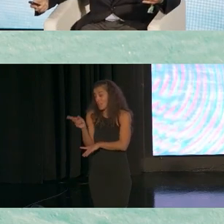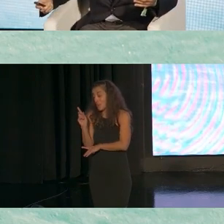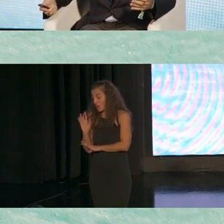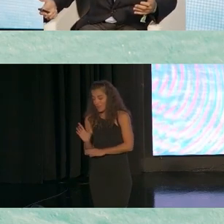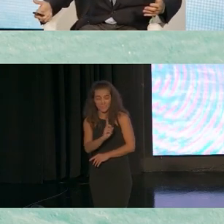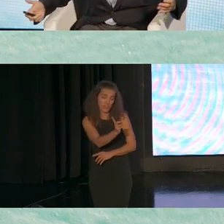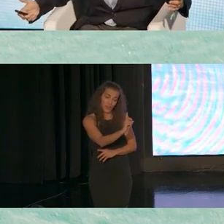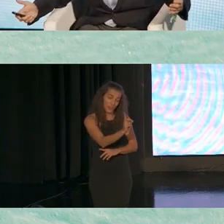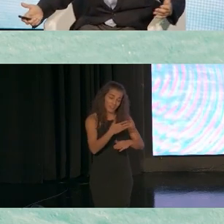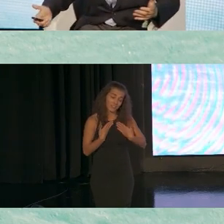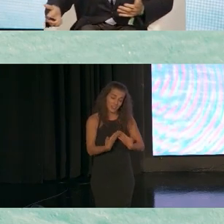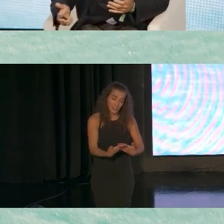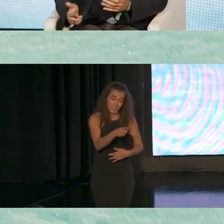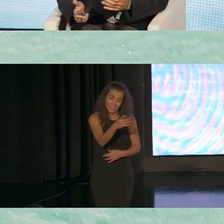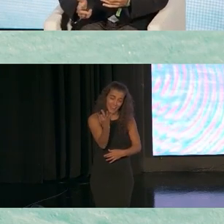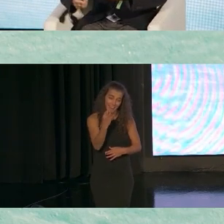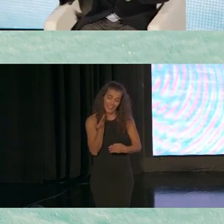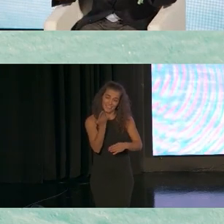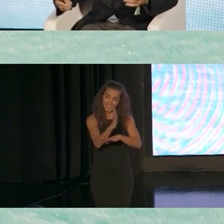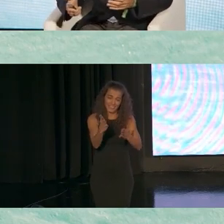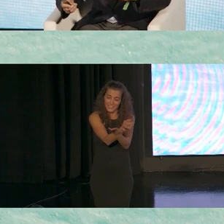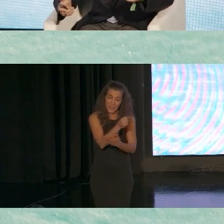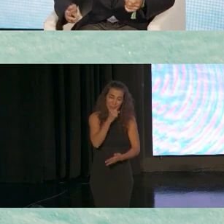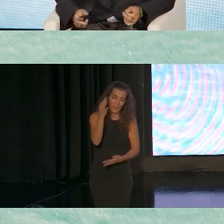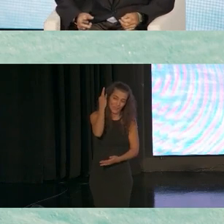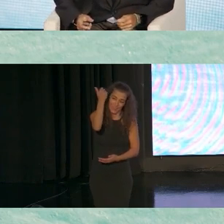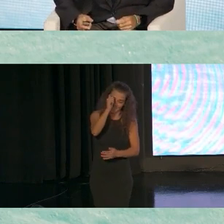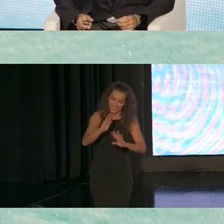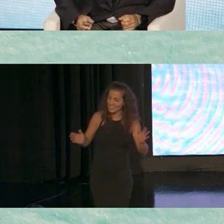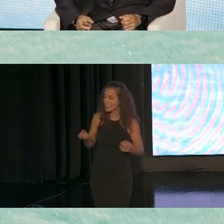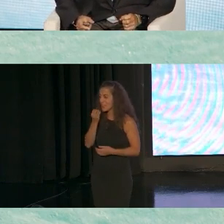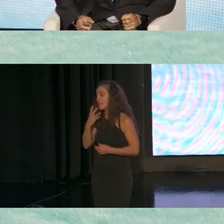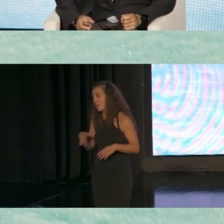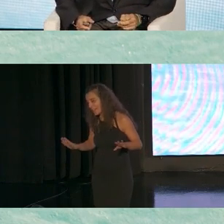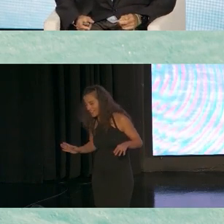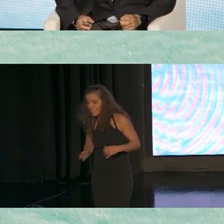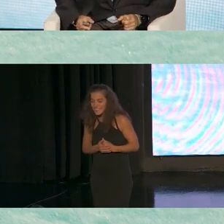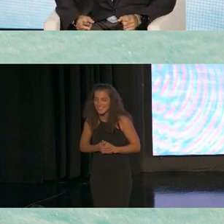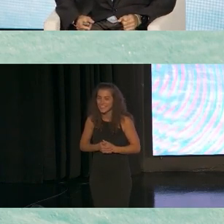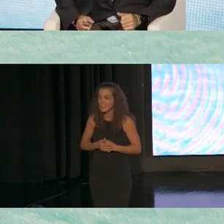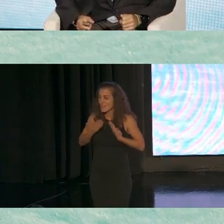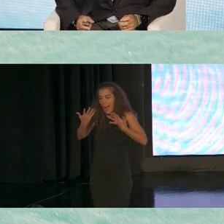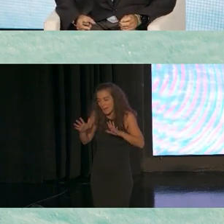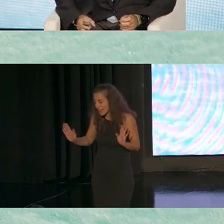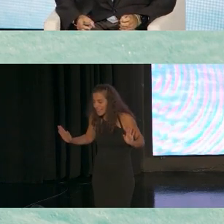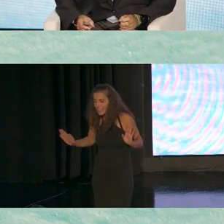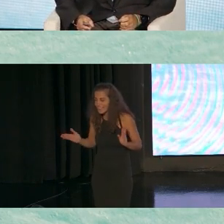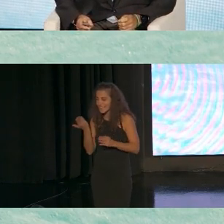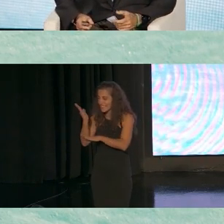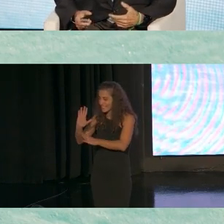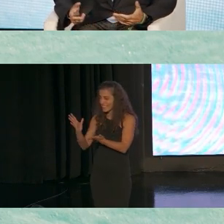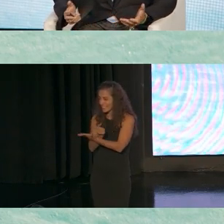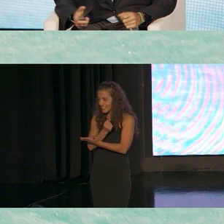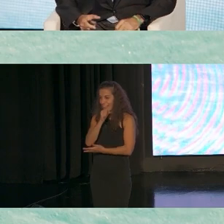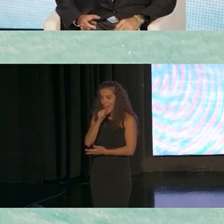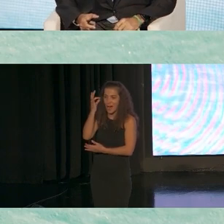siento mal pero bueno De cualquier manera eh